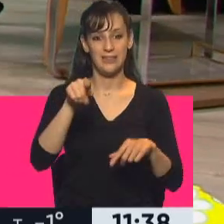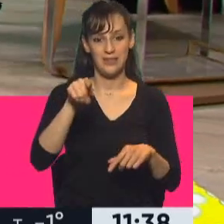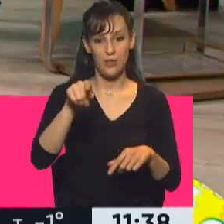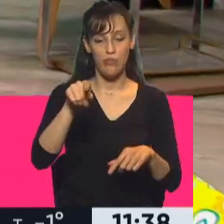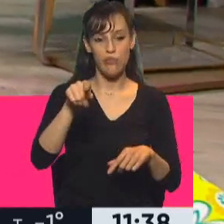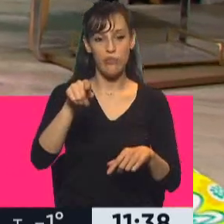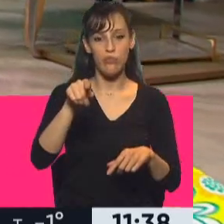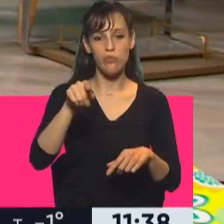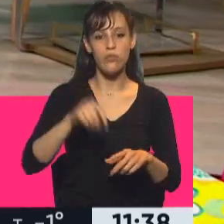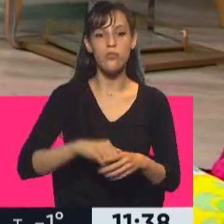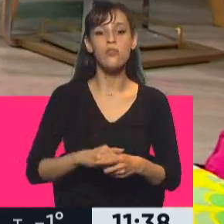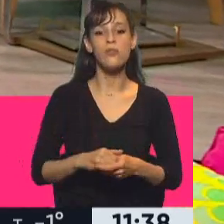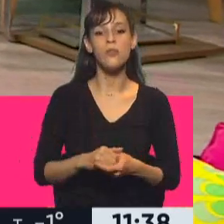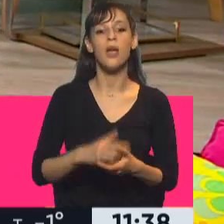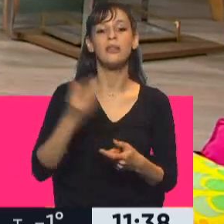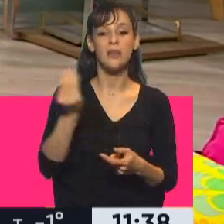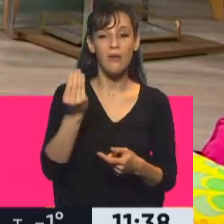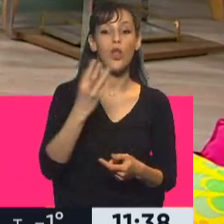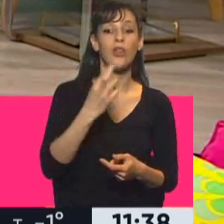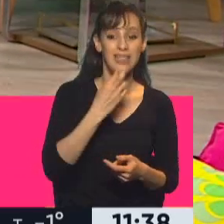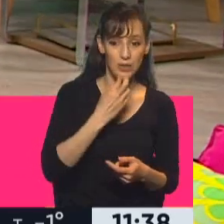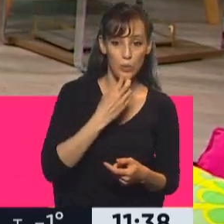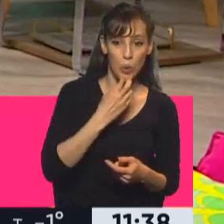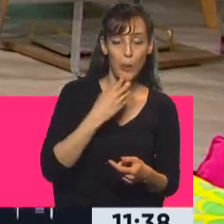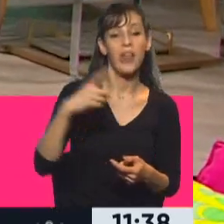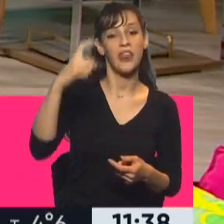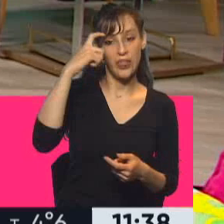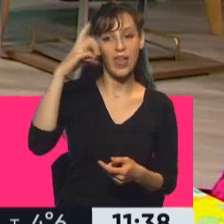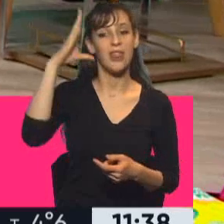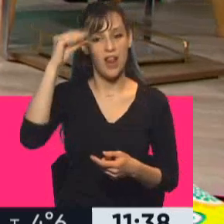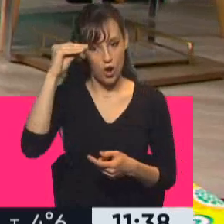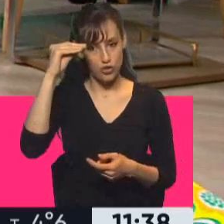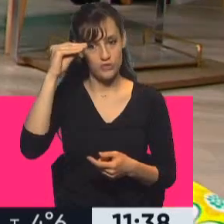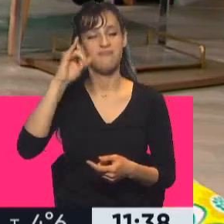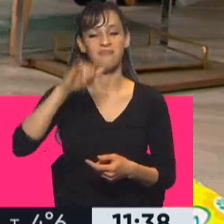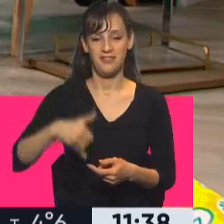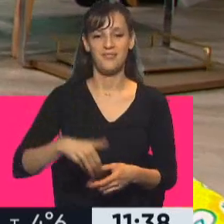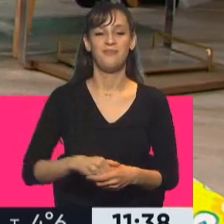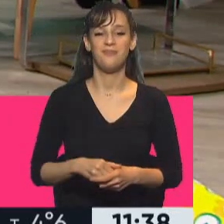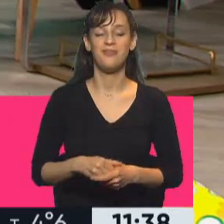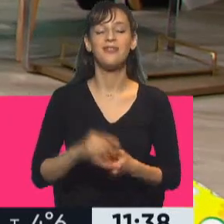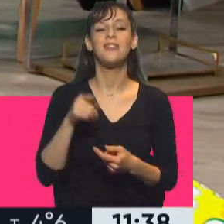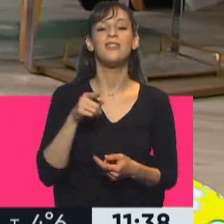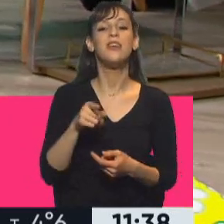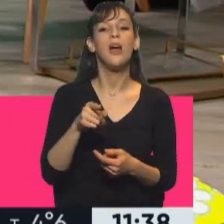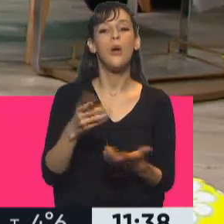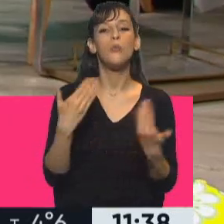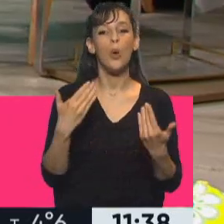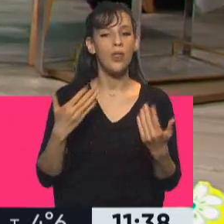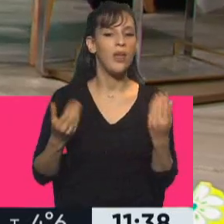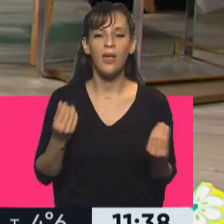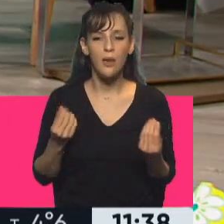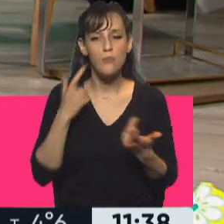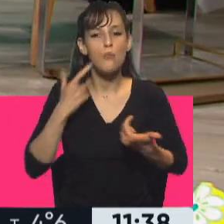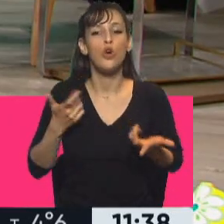Sábado 22 horas, a las 22. Les pido sábado disculpas. 19 a las 22. Ahí está. Ahí va. Claro. A las 22 horas. Entonces, lo que podemos hacer es estas cosas,